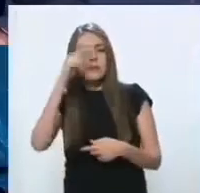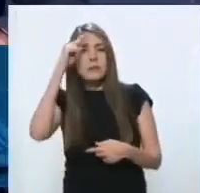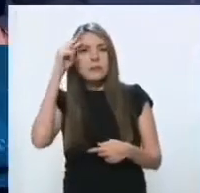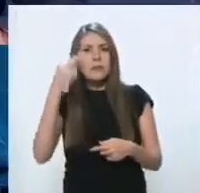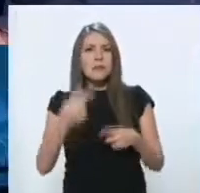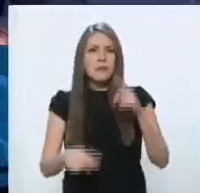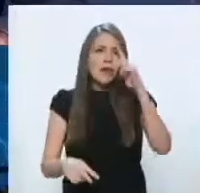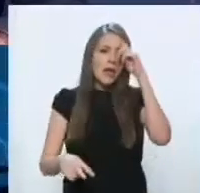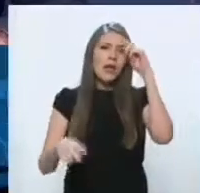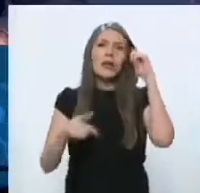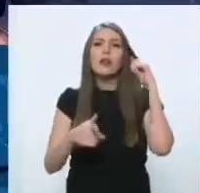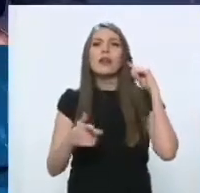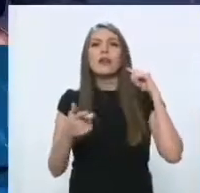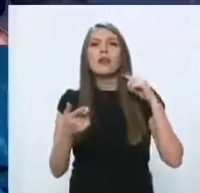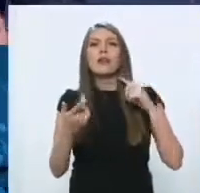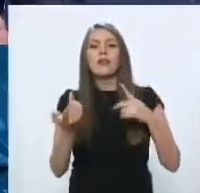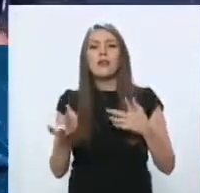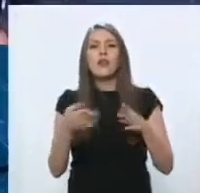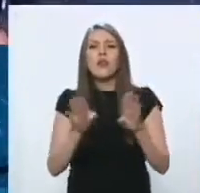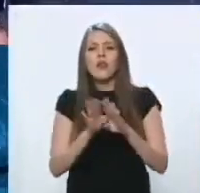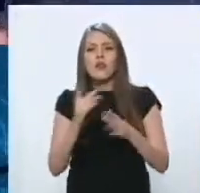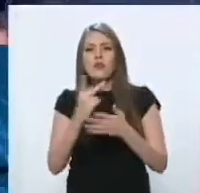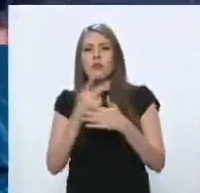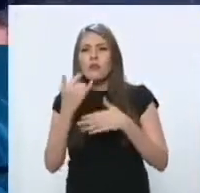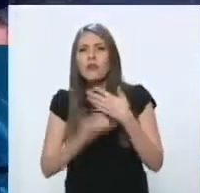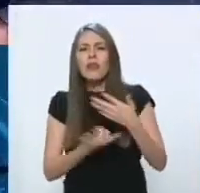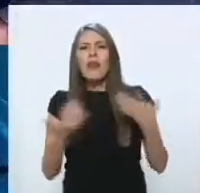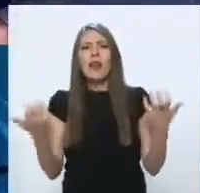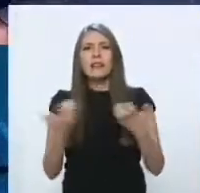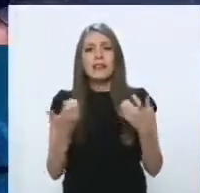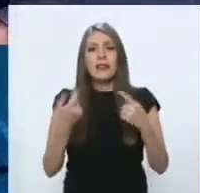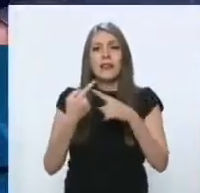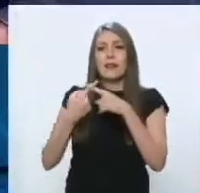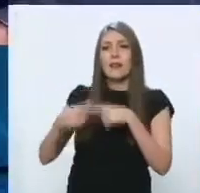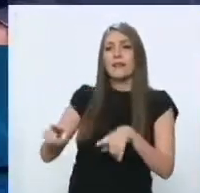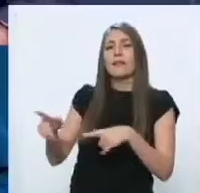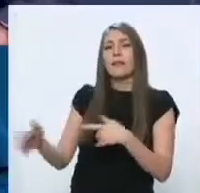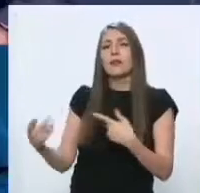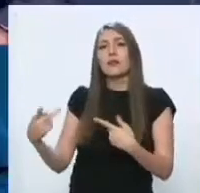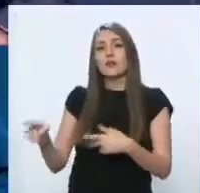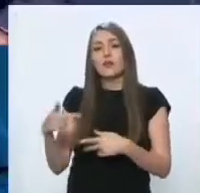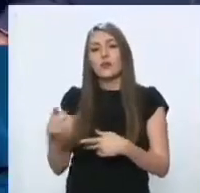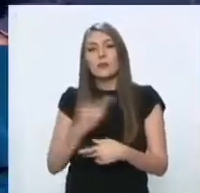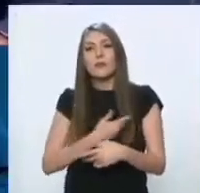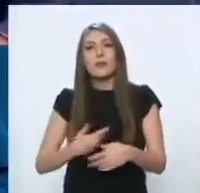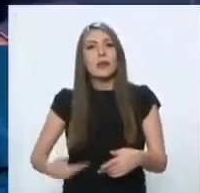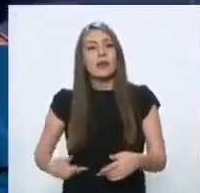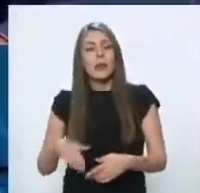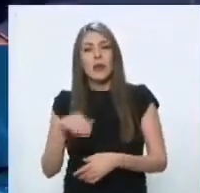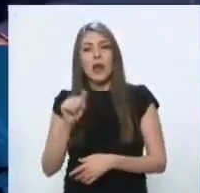nuestro país, y con un proyecto de nación que sea distinto al del presidente López Obrador y su administración?